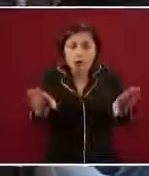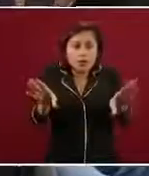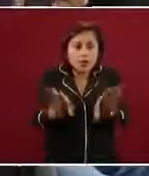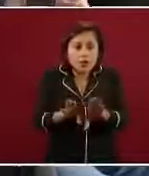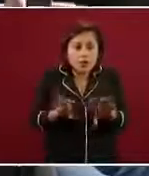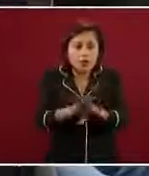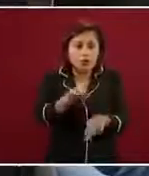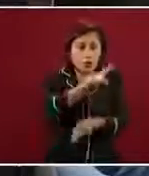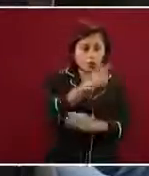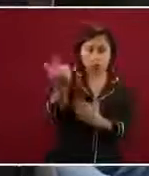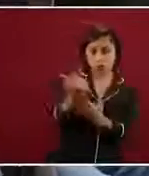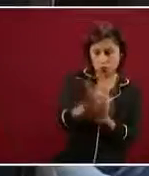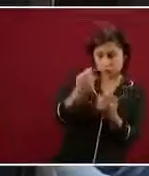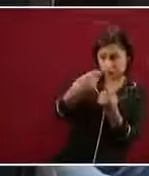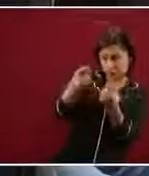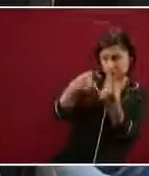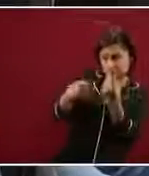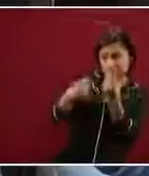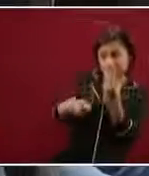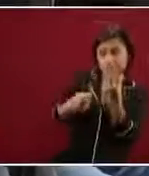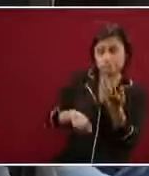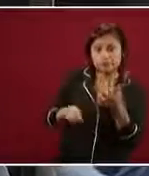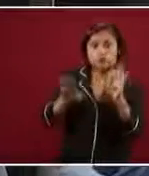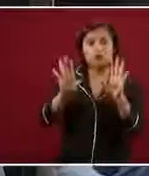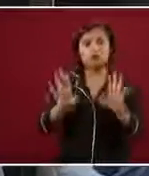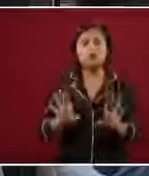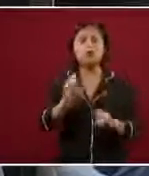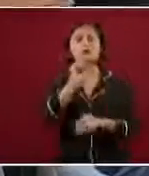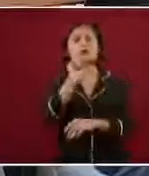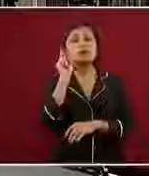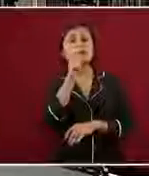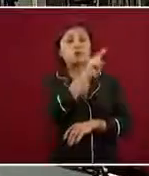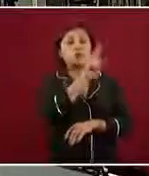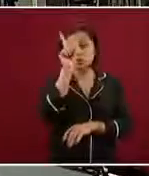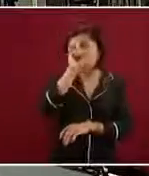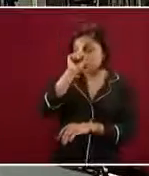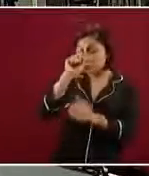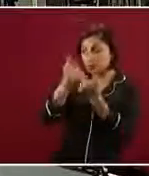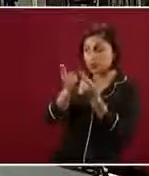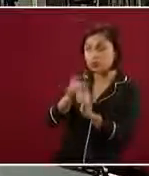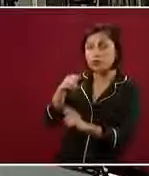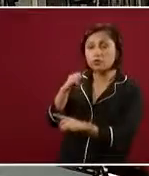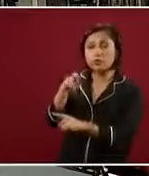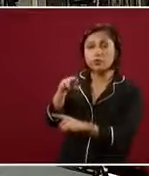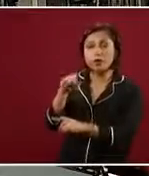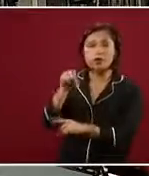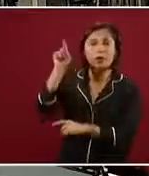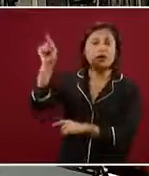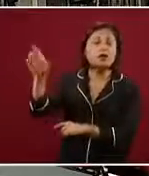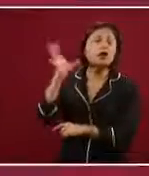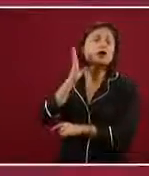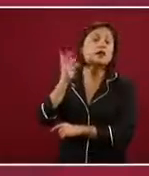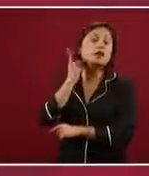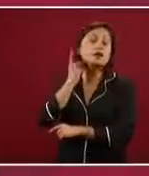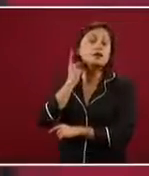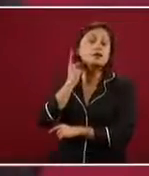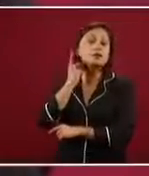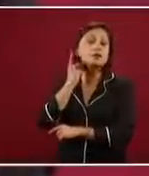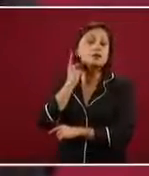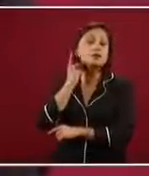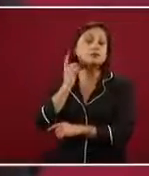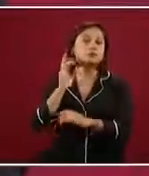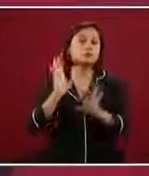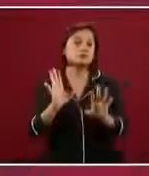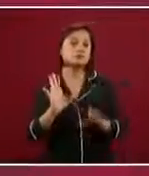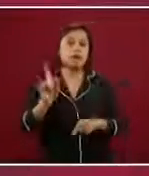consejeros? ¿Y qué le recomienda Morena en la Cámara de Diputados? Que cuide bueno, no solo a Morena, a